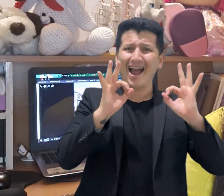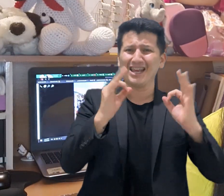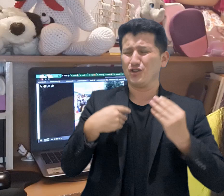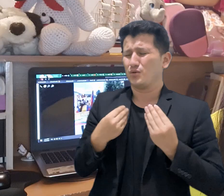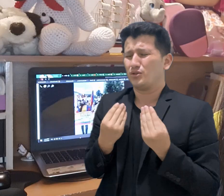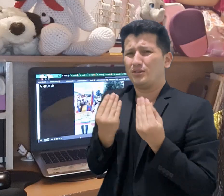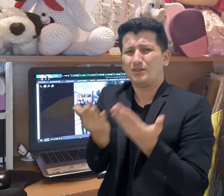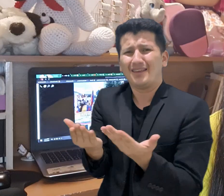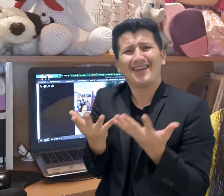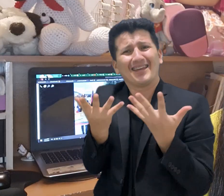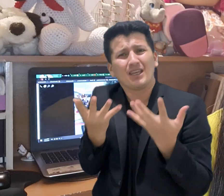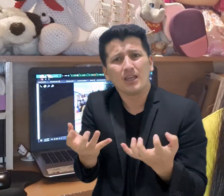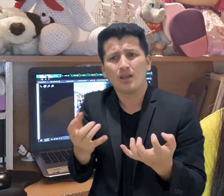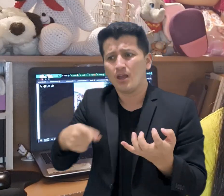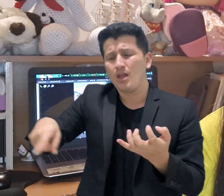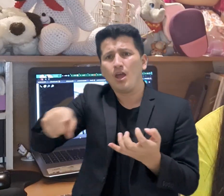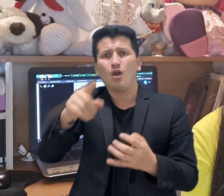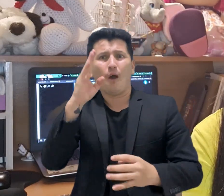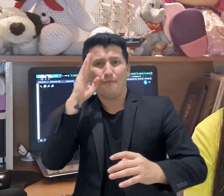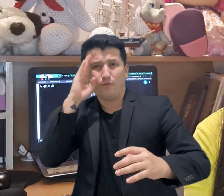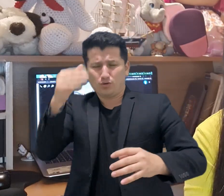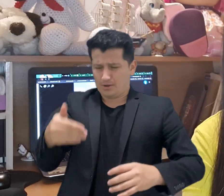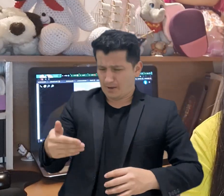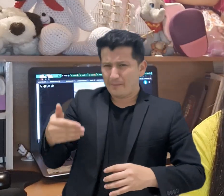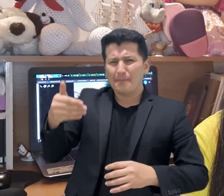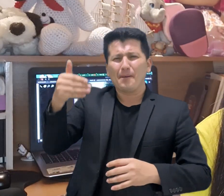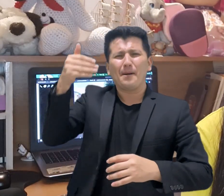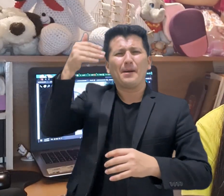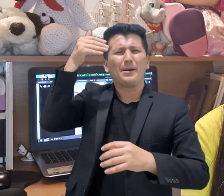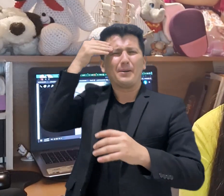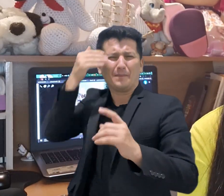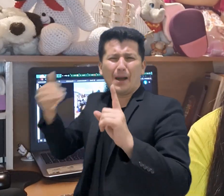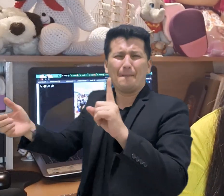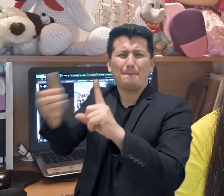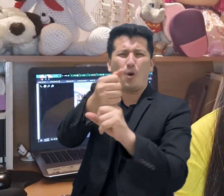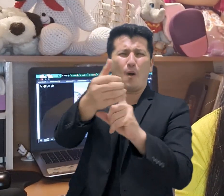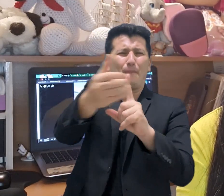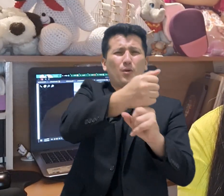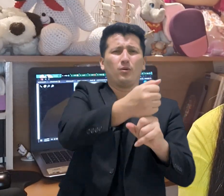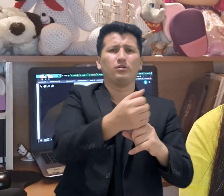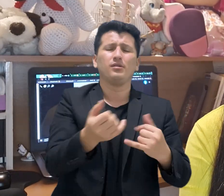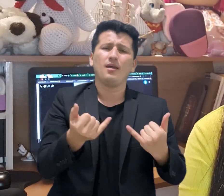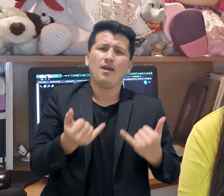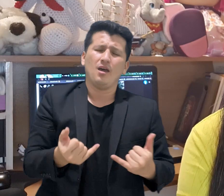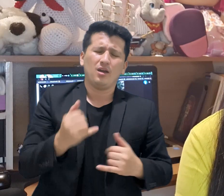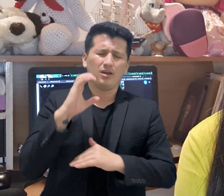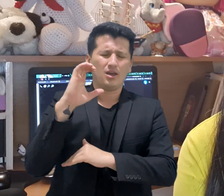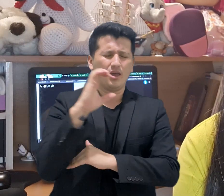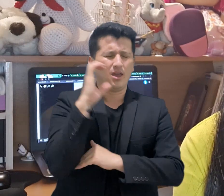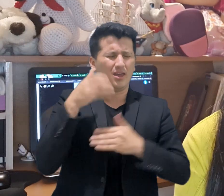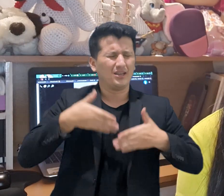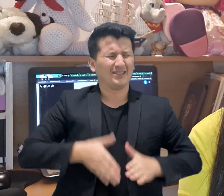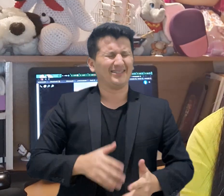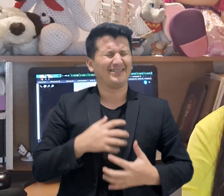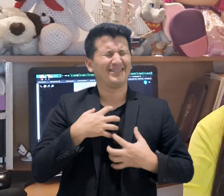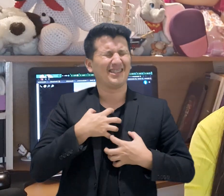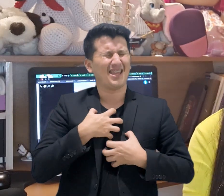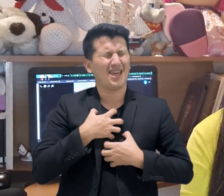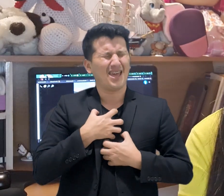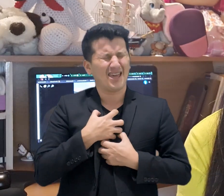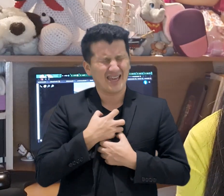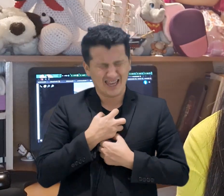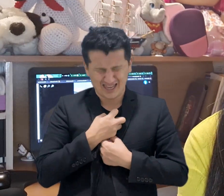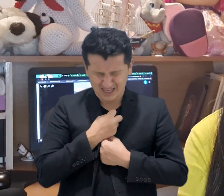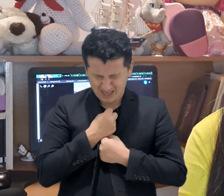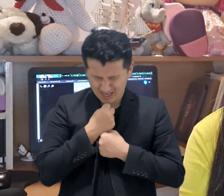tengan un futuro próspero. En estos momentos, como colombiana, se me desgarra el alma sobre